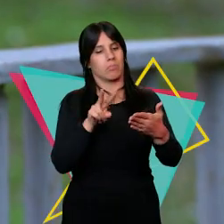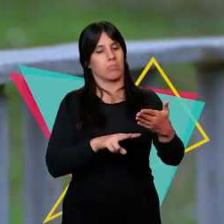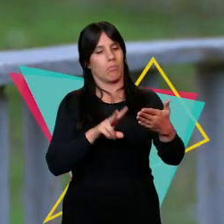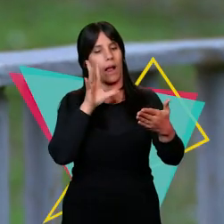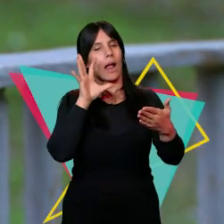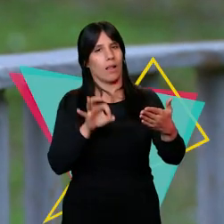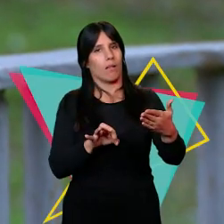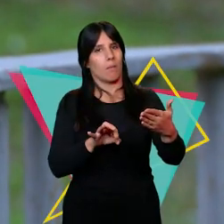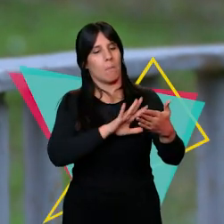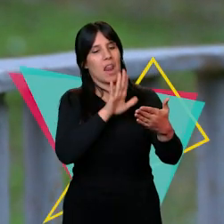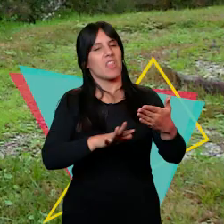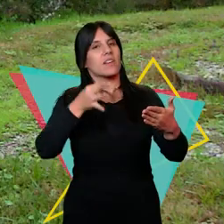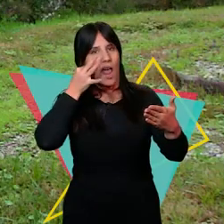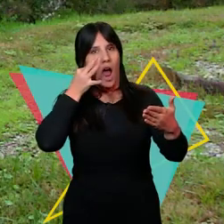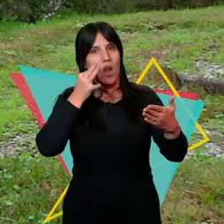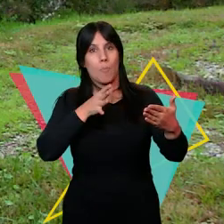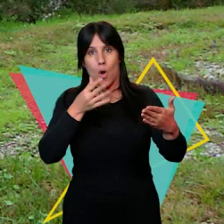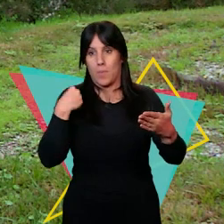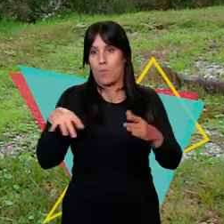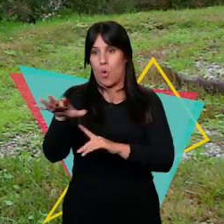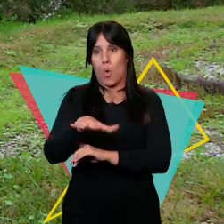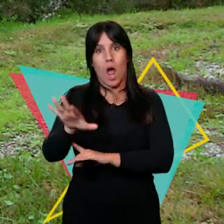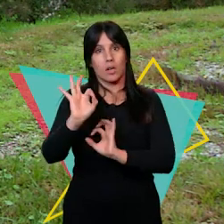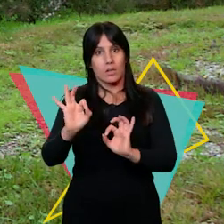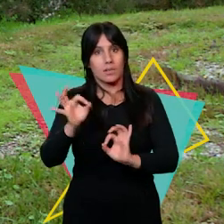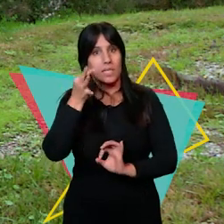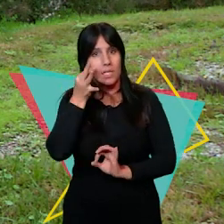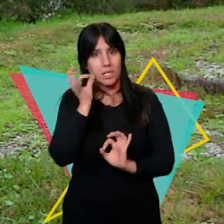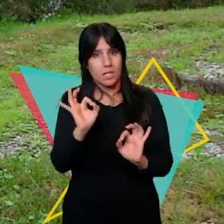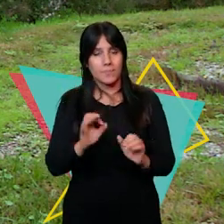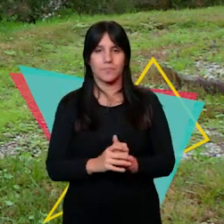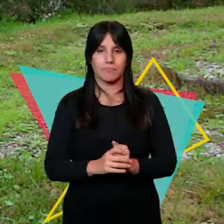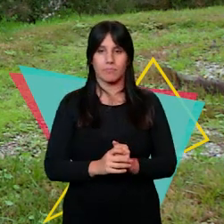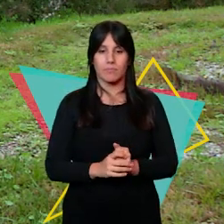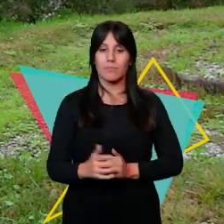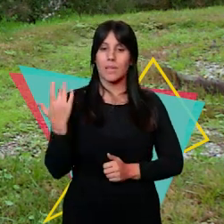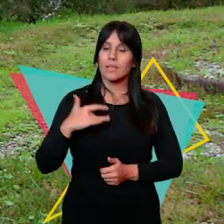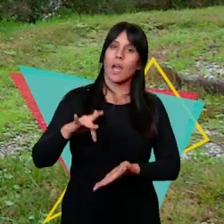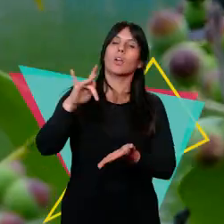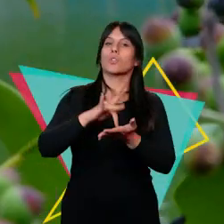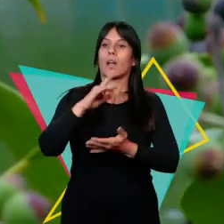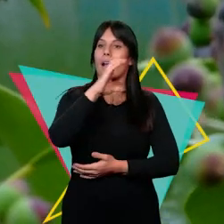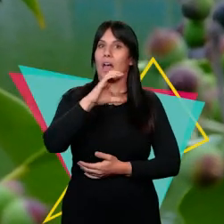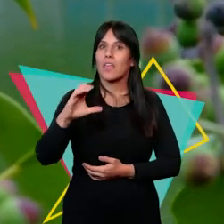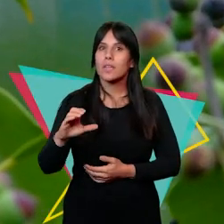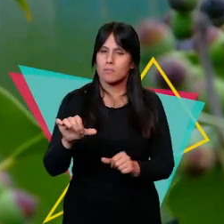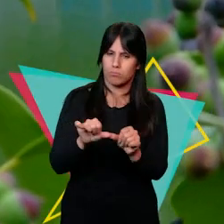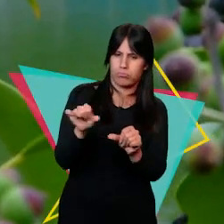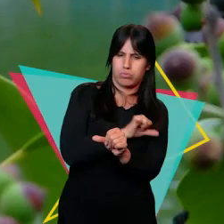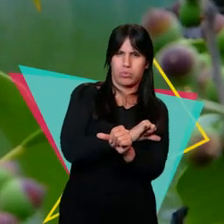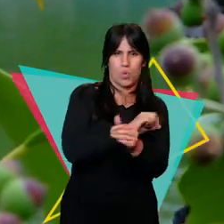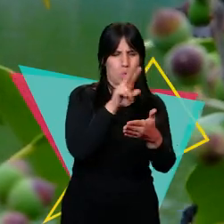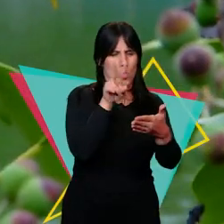sitio, el lugar. Y estando ya en Cáceres, después de haber leído decenas de novelas de intriga